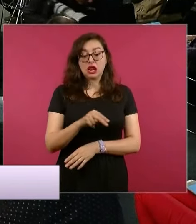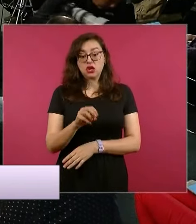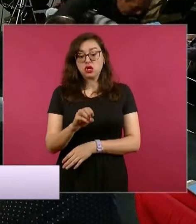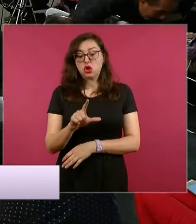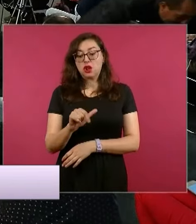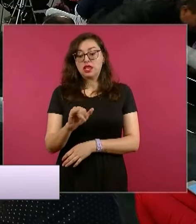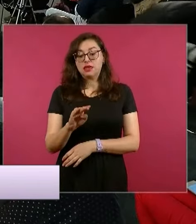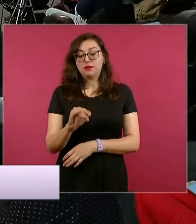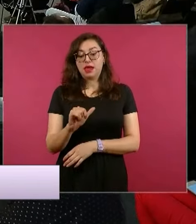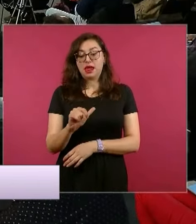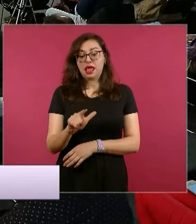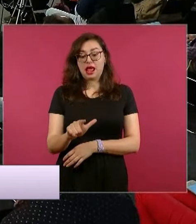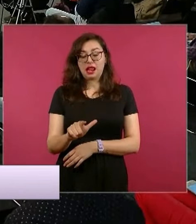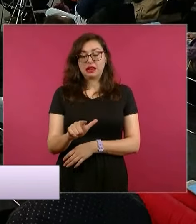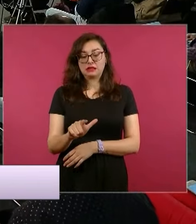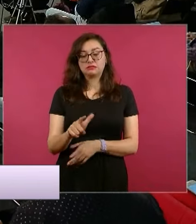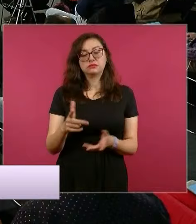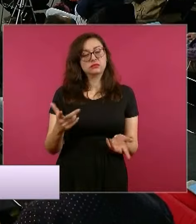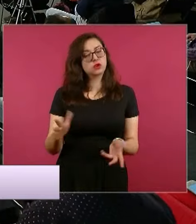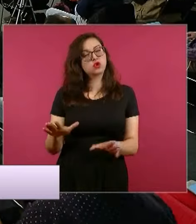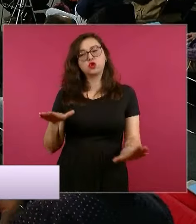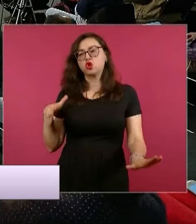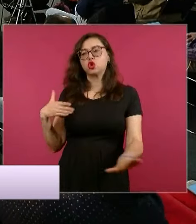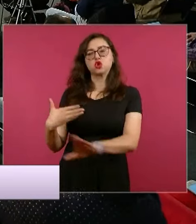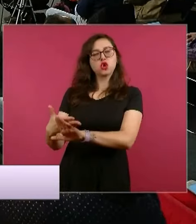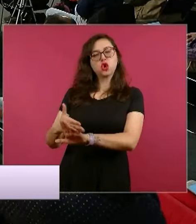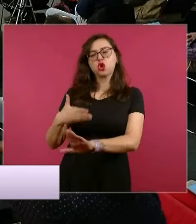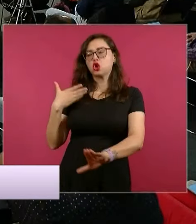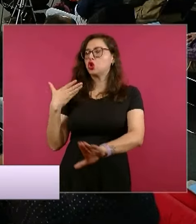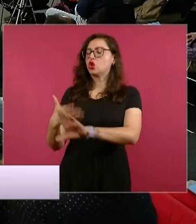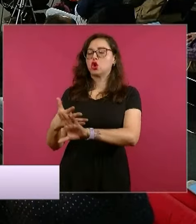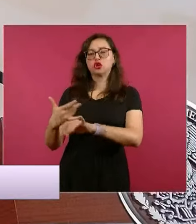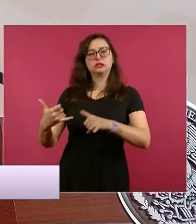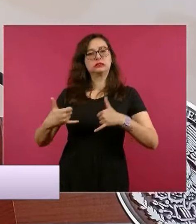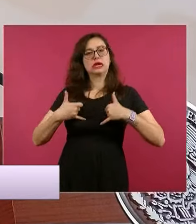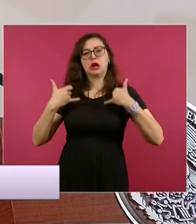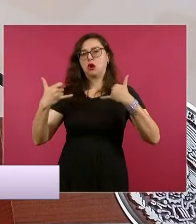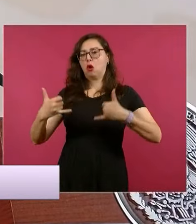ser gobierno en toda la franja fronteriza. Estamos hablando de